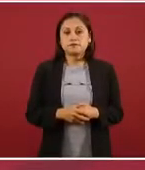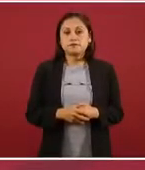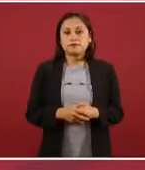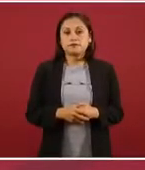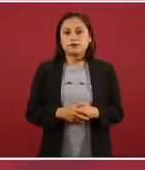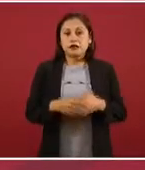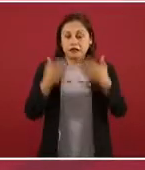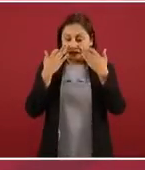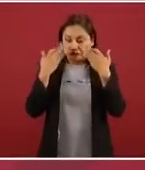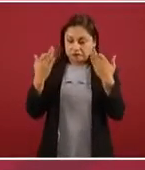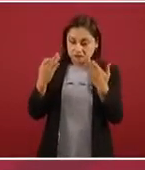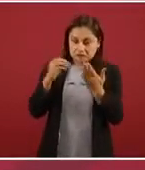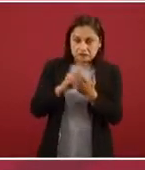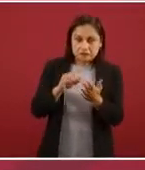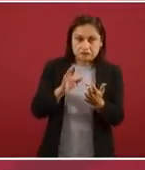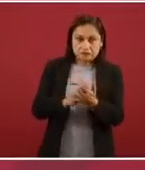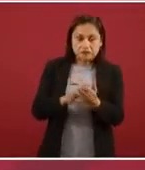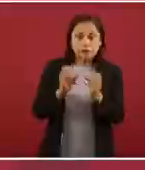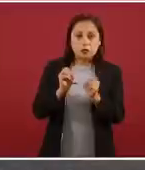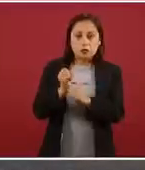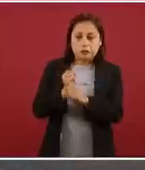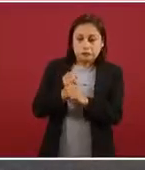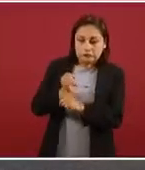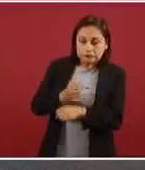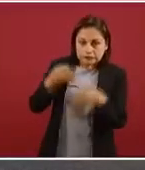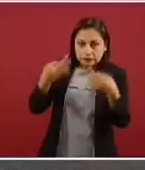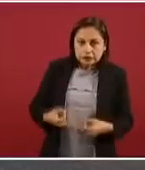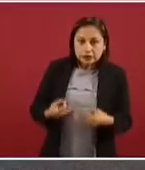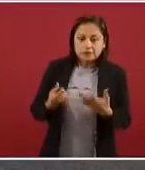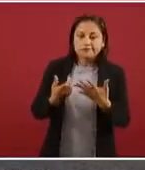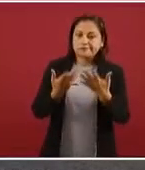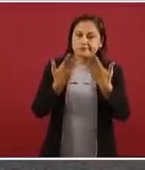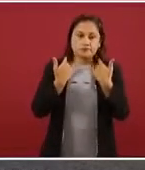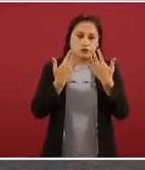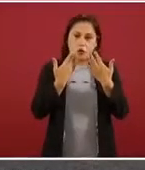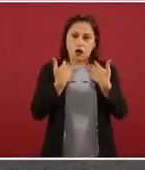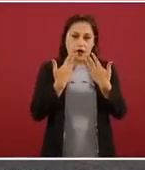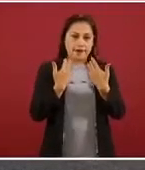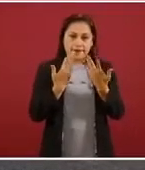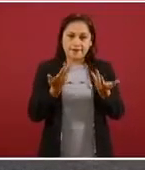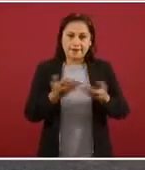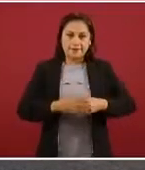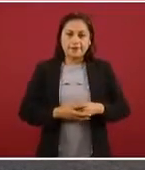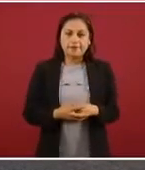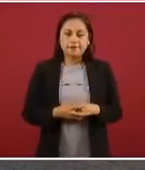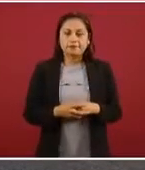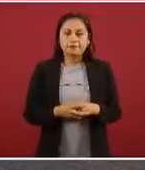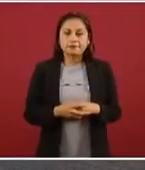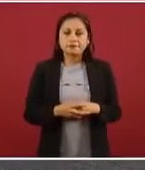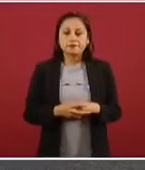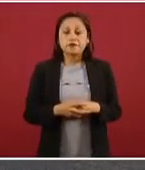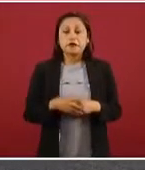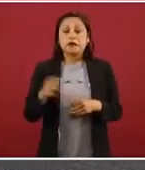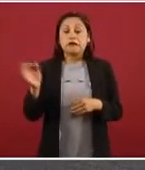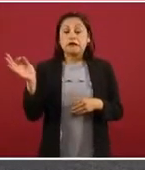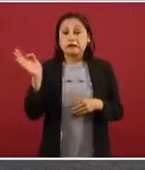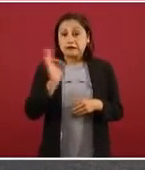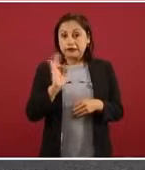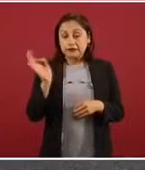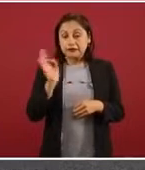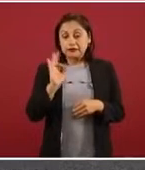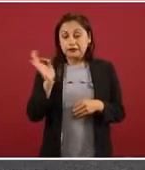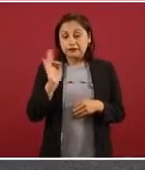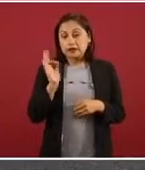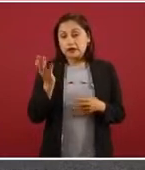demostrado técnica, científicamente, que esto suceda. A lo mejor, si se trata